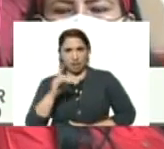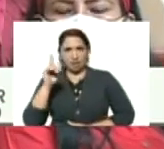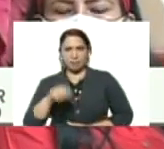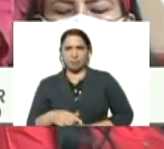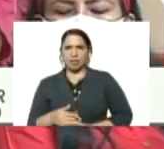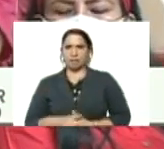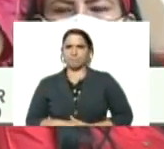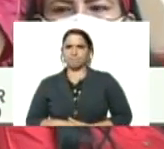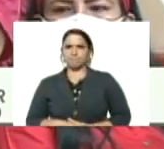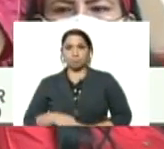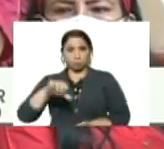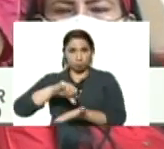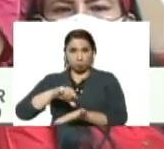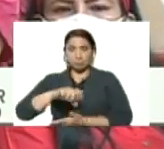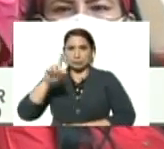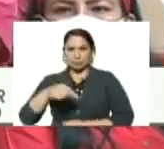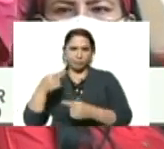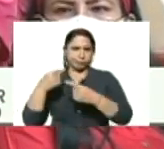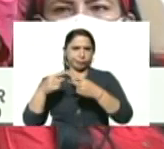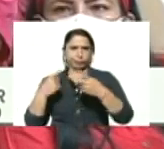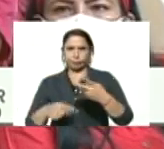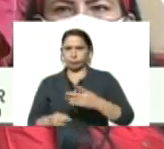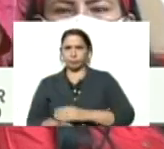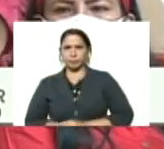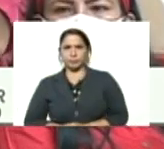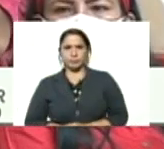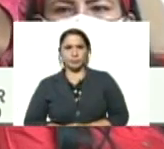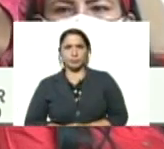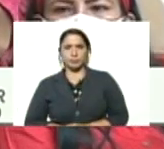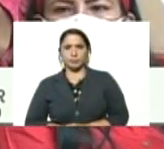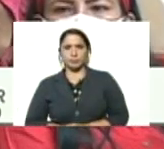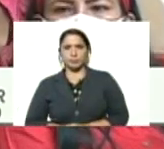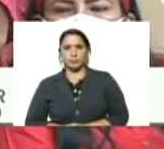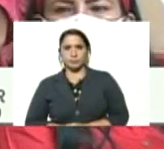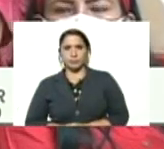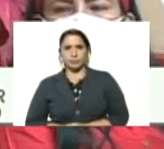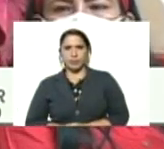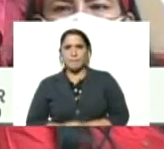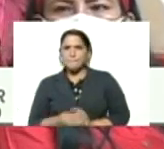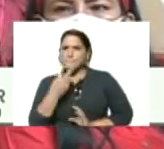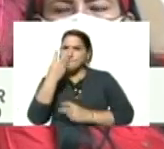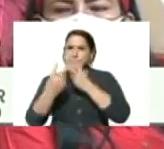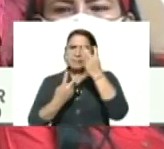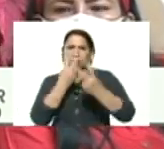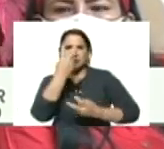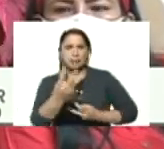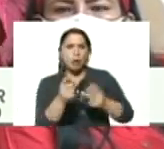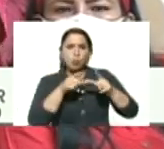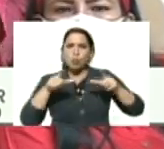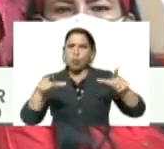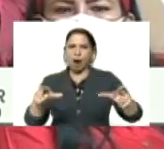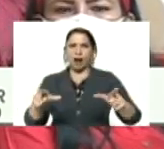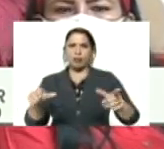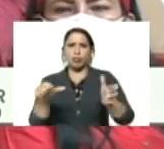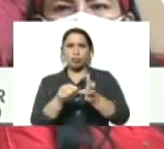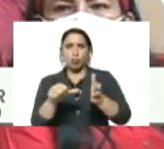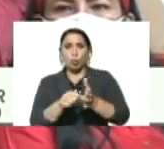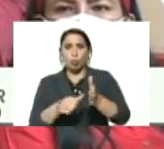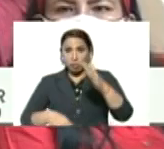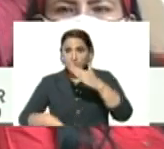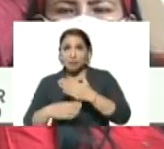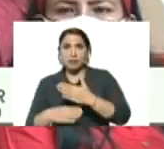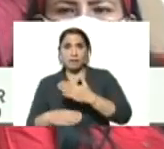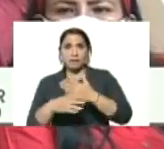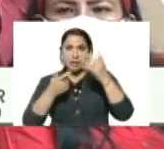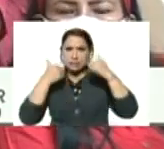Cumaná, por el Orza, Maracay, y estar allí donde sentirlo vivo, porque nosotros tenemos la obligación